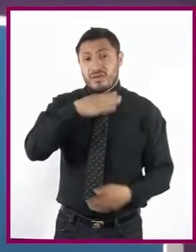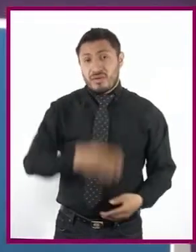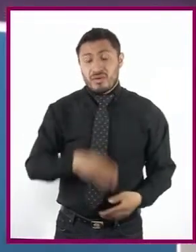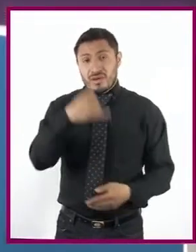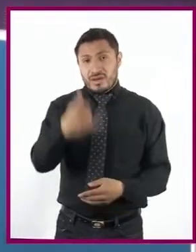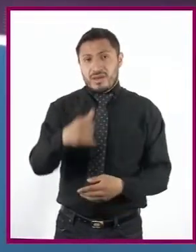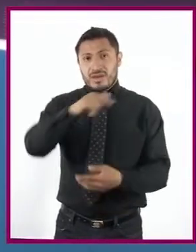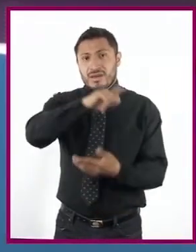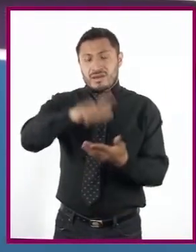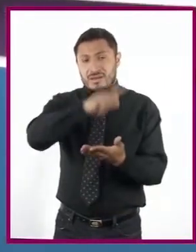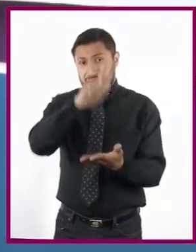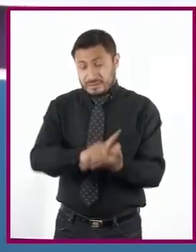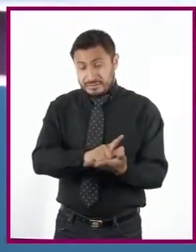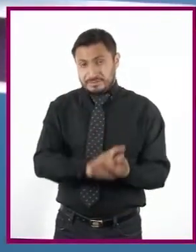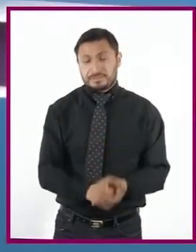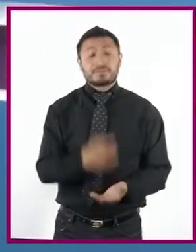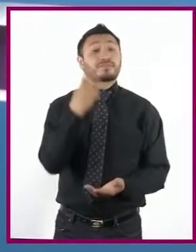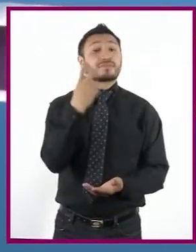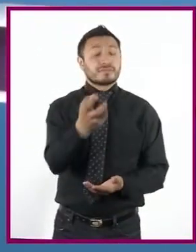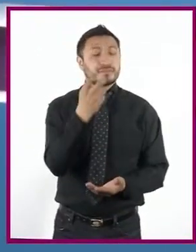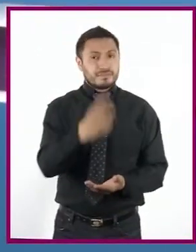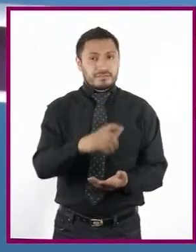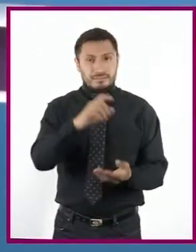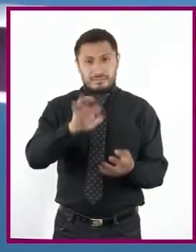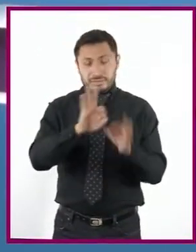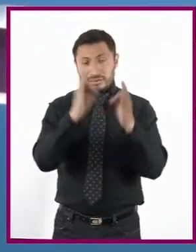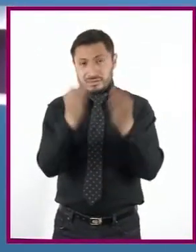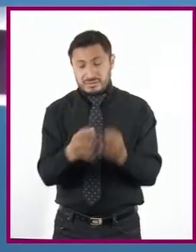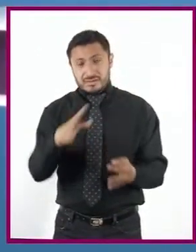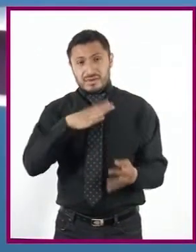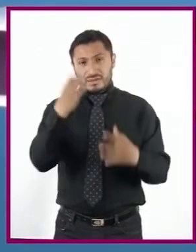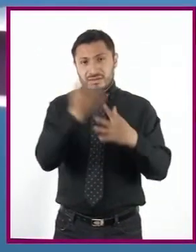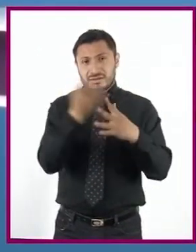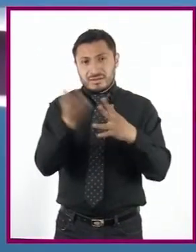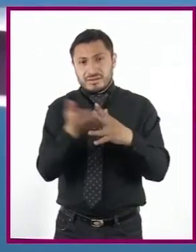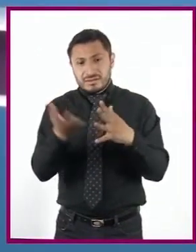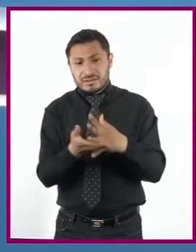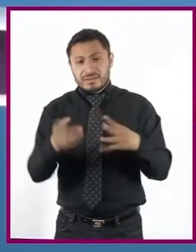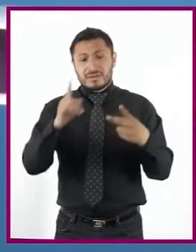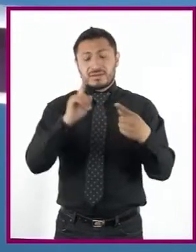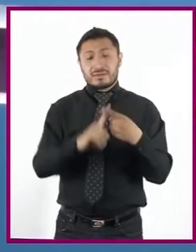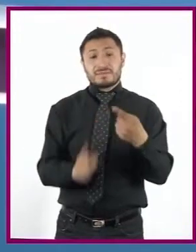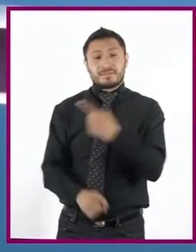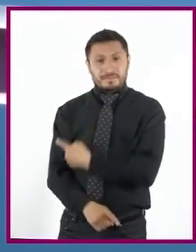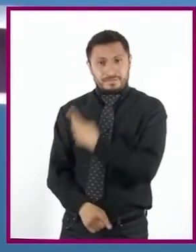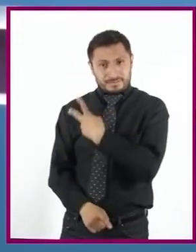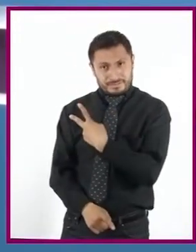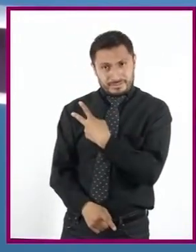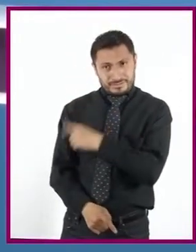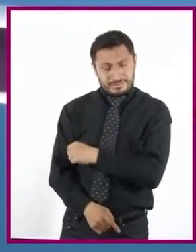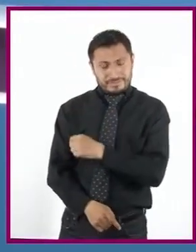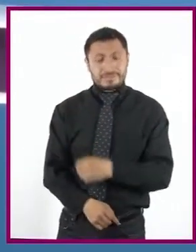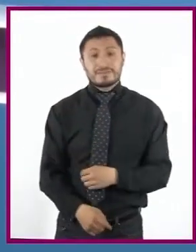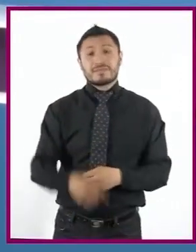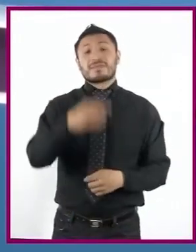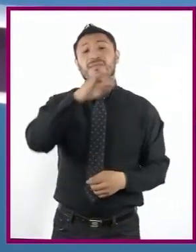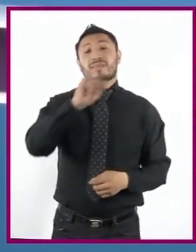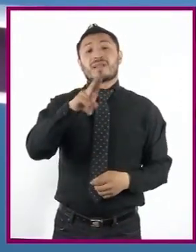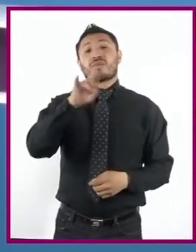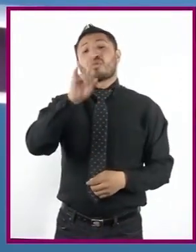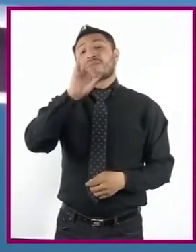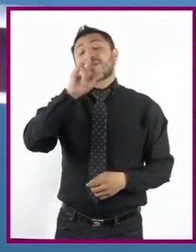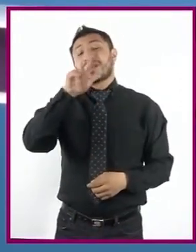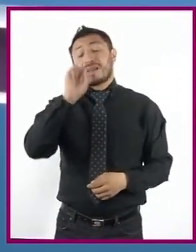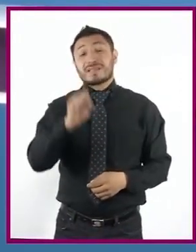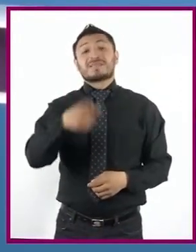la legalidad. Estos mecanismos se pueden clasificar en judiciales y no judiciales. Los judiciales